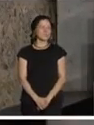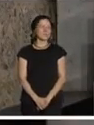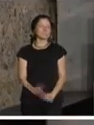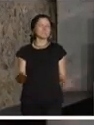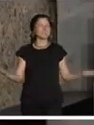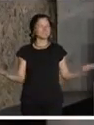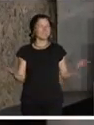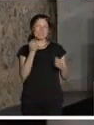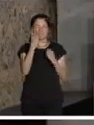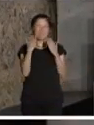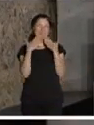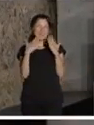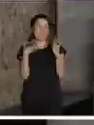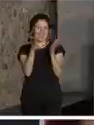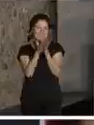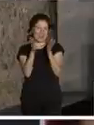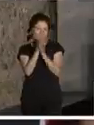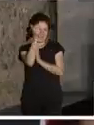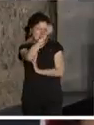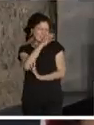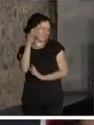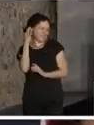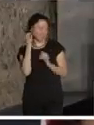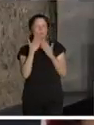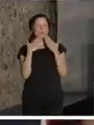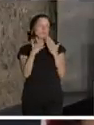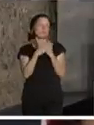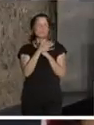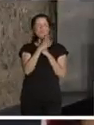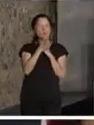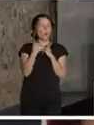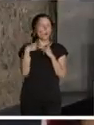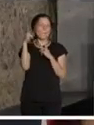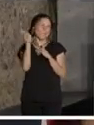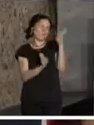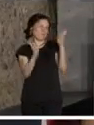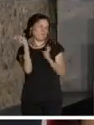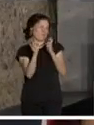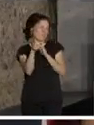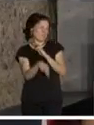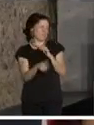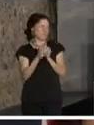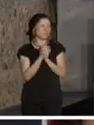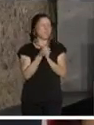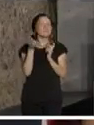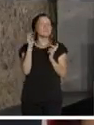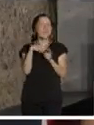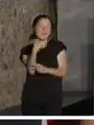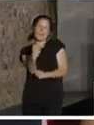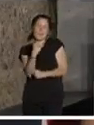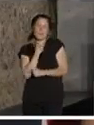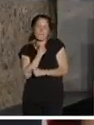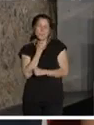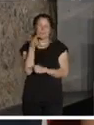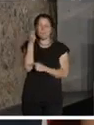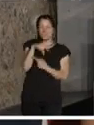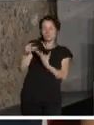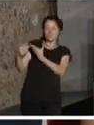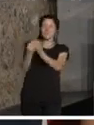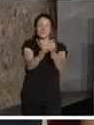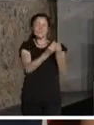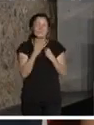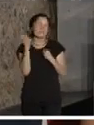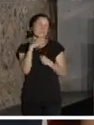Bueno pues muchas gracias compañeros compañeras por acudir hoy aquí y arroparnos acompañarnos